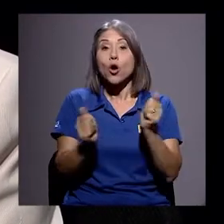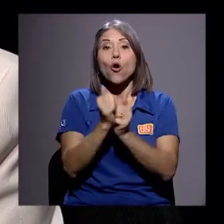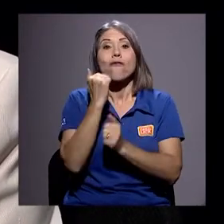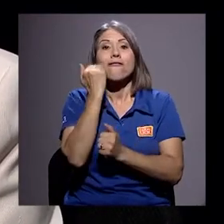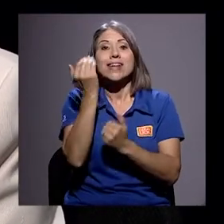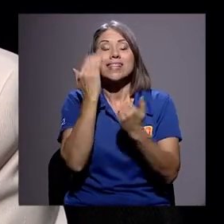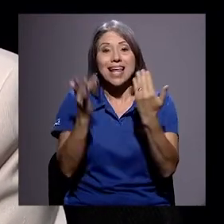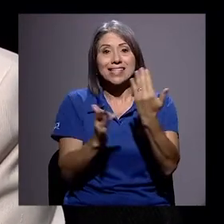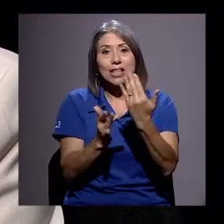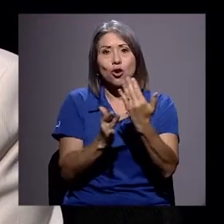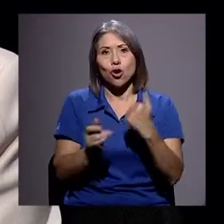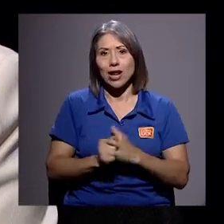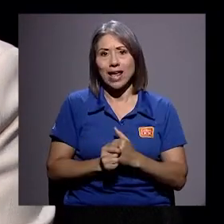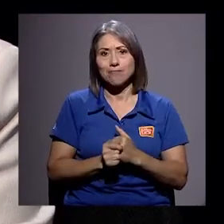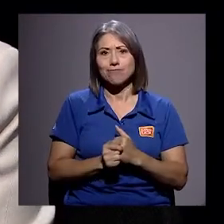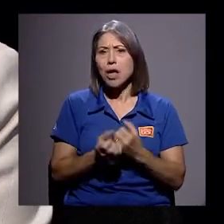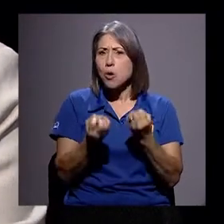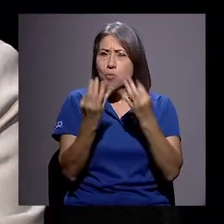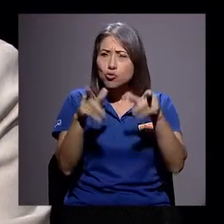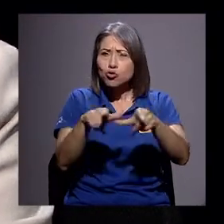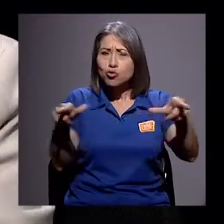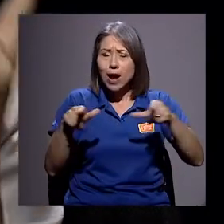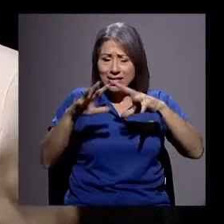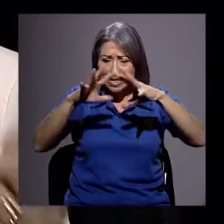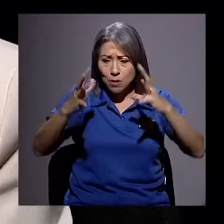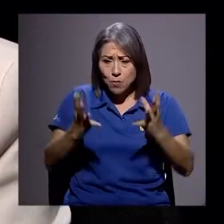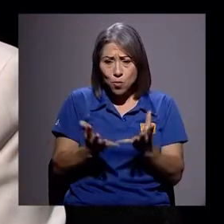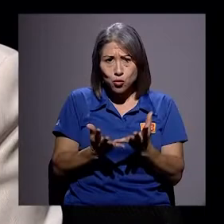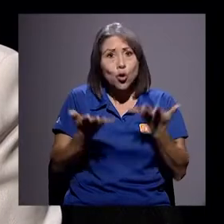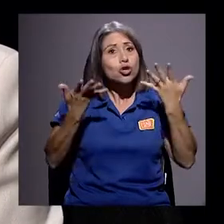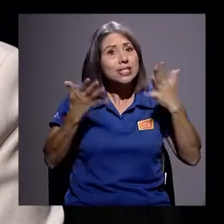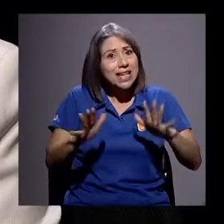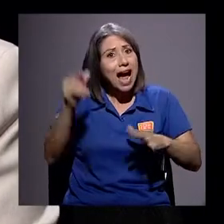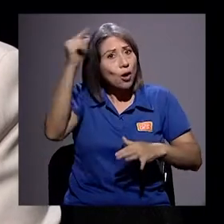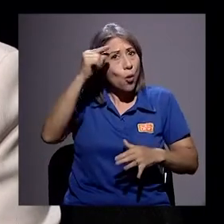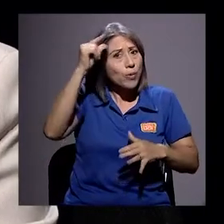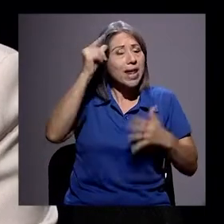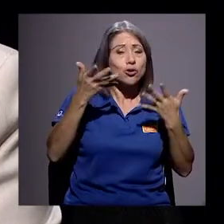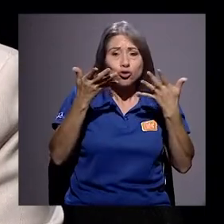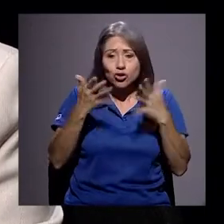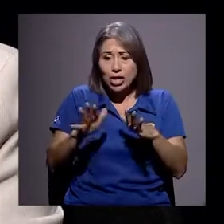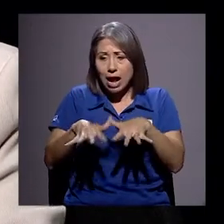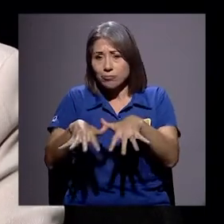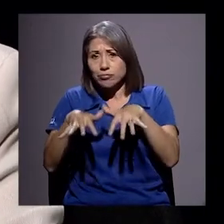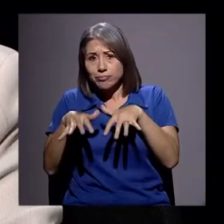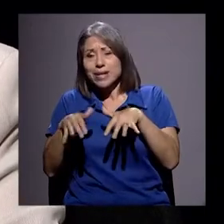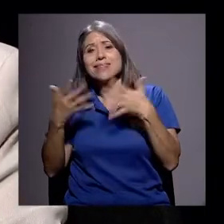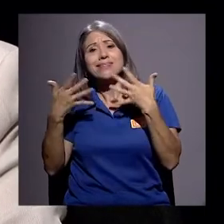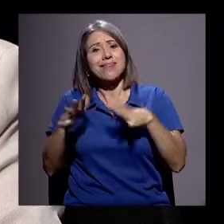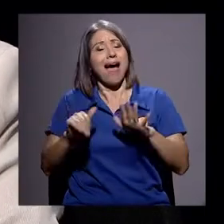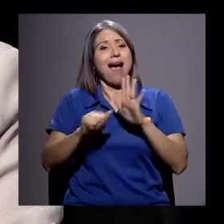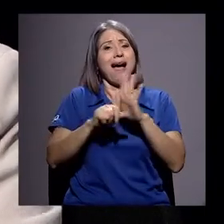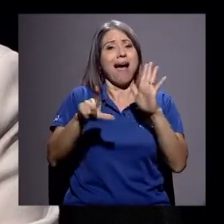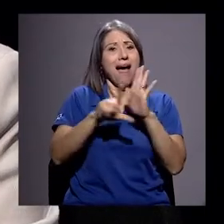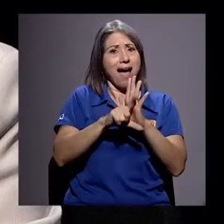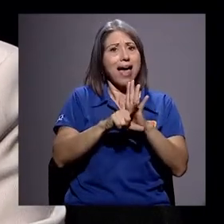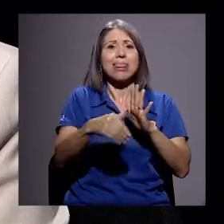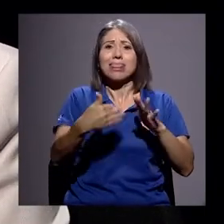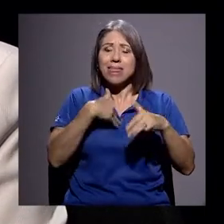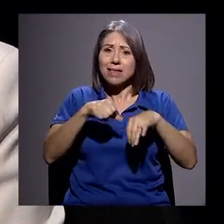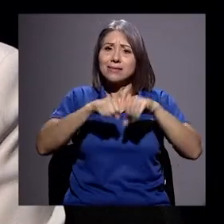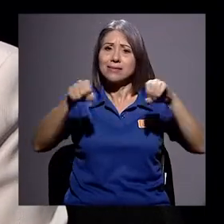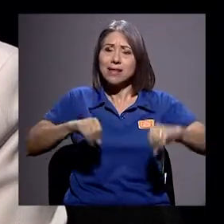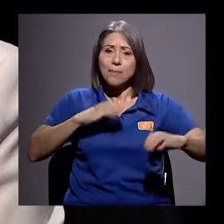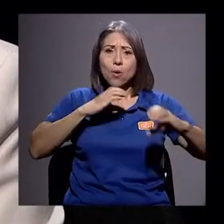la tecnología en muchas partes del mundo ya los gobiernos y los parlamentos tienen un sistema de comunicación permanente con la